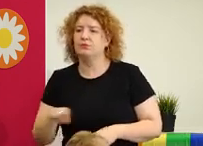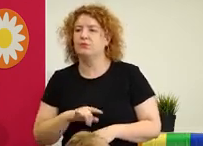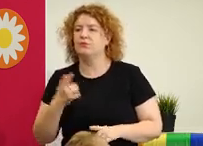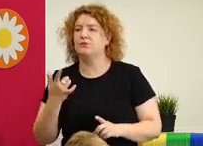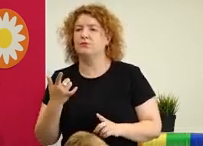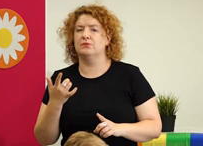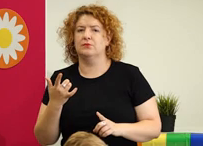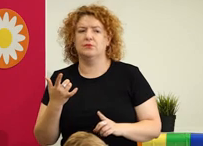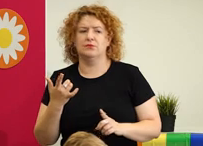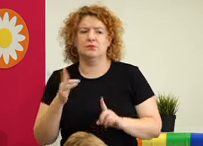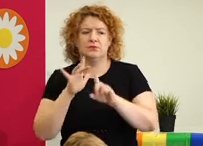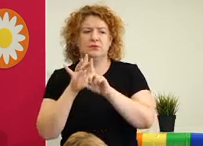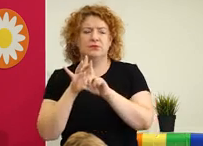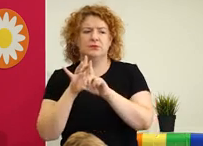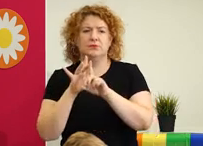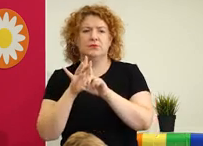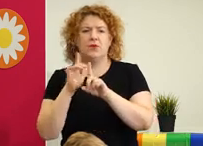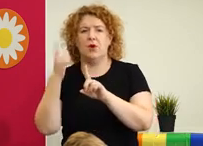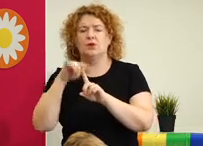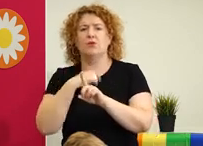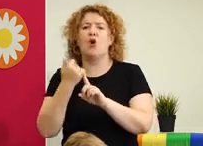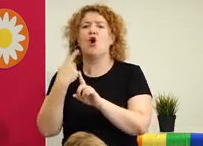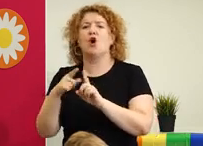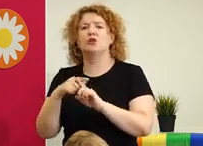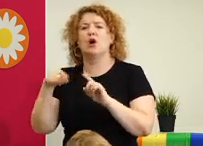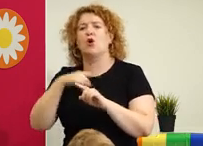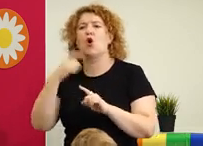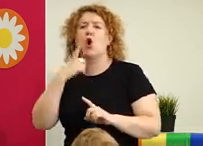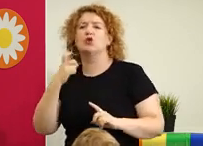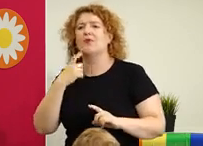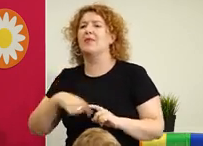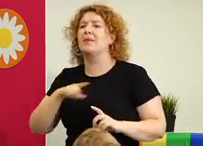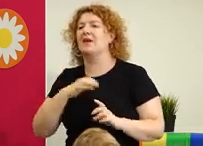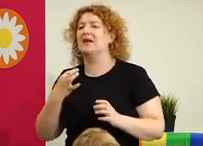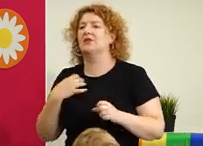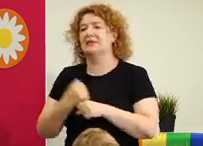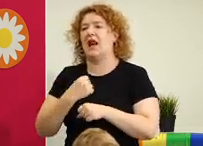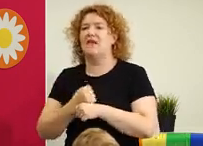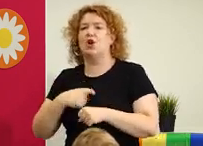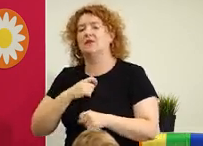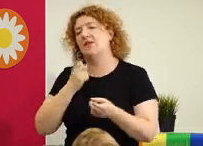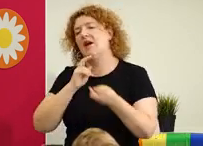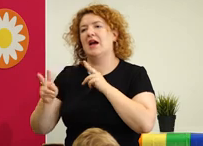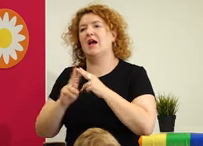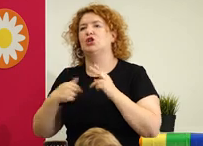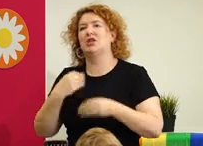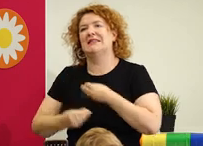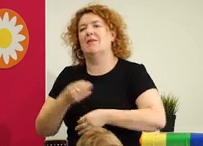de cansancio hacia desmentir, ¿no? Es decir, porque parece que siempre yo tengo que hacer el trabajo yo y parece que el otro